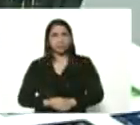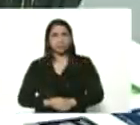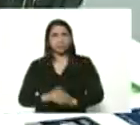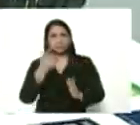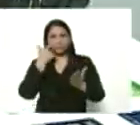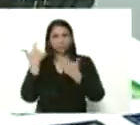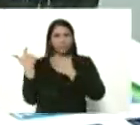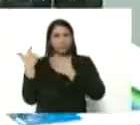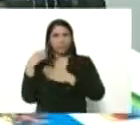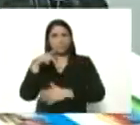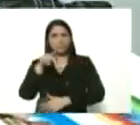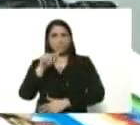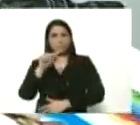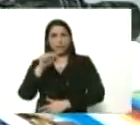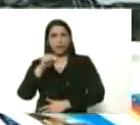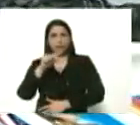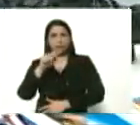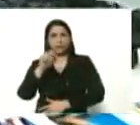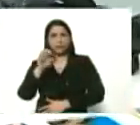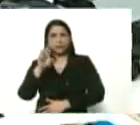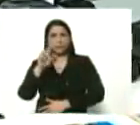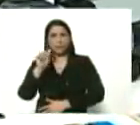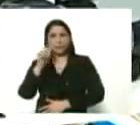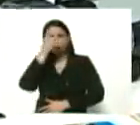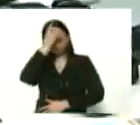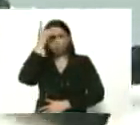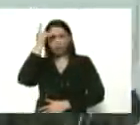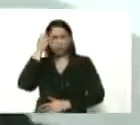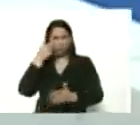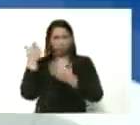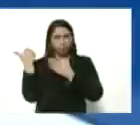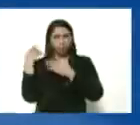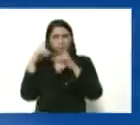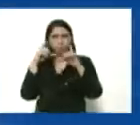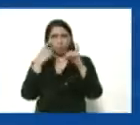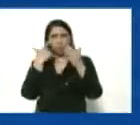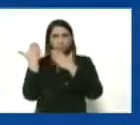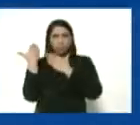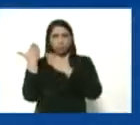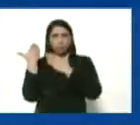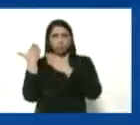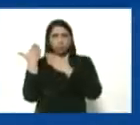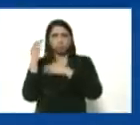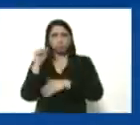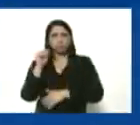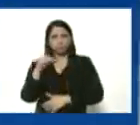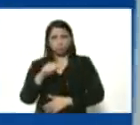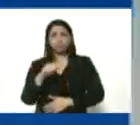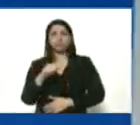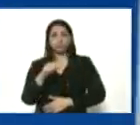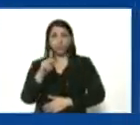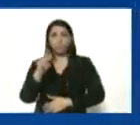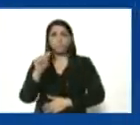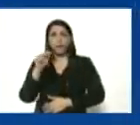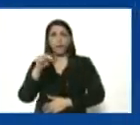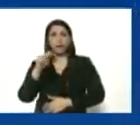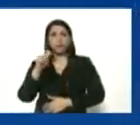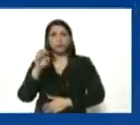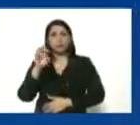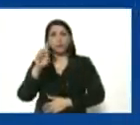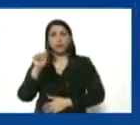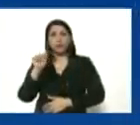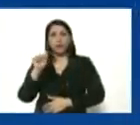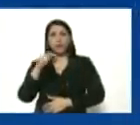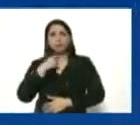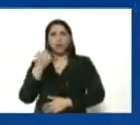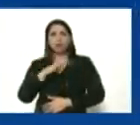alias Pantera, ¿verdad? Diosdado. Sí, ahí estaba el pasaporte de alias Pantera abatido en el combate del día de